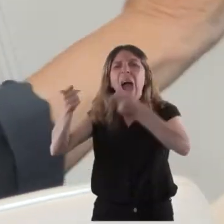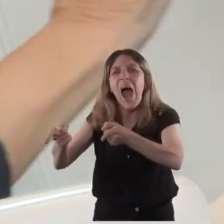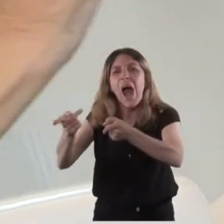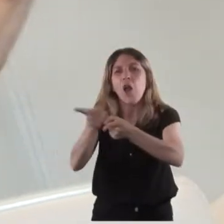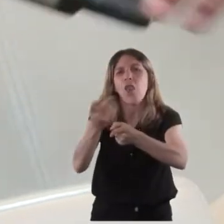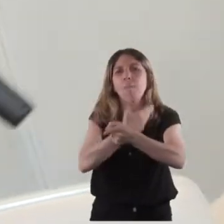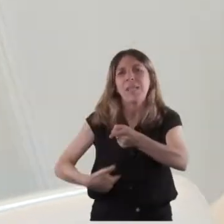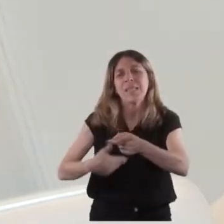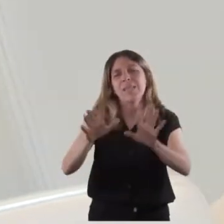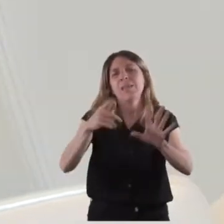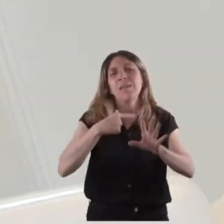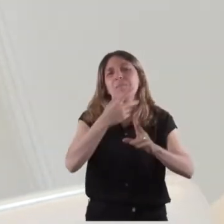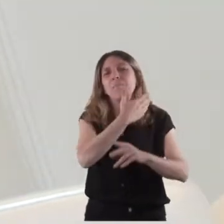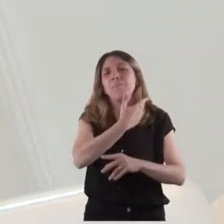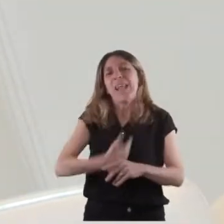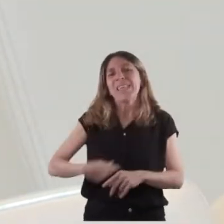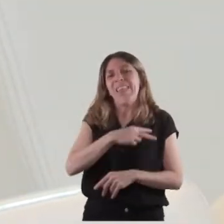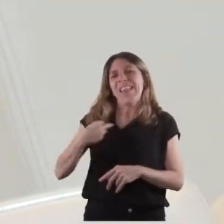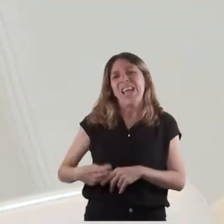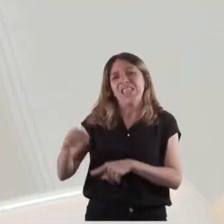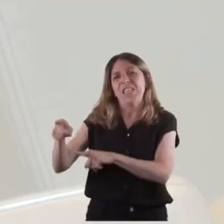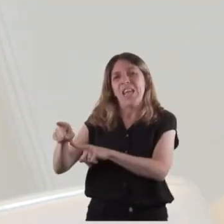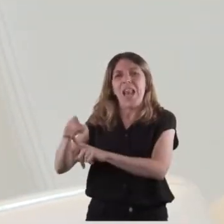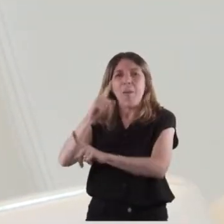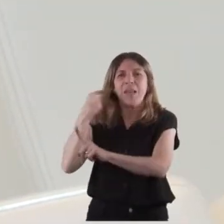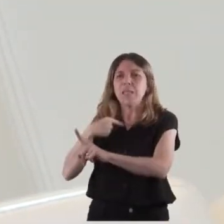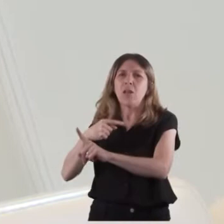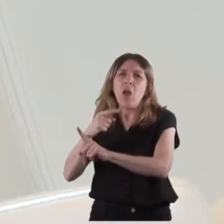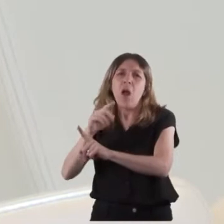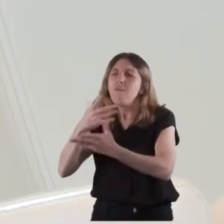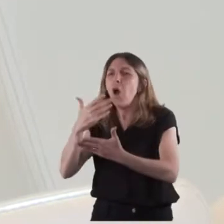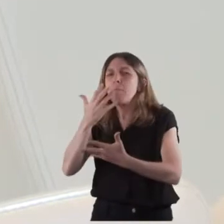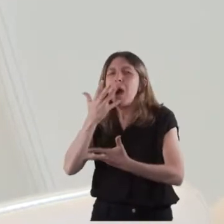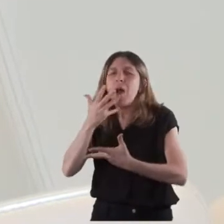en el caso de 6 impi no es un elogio específico al partido comunista